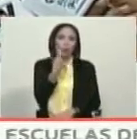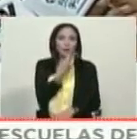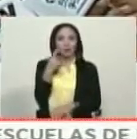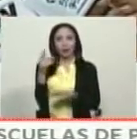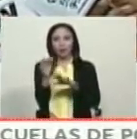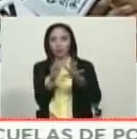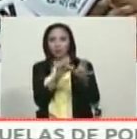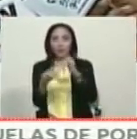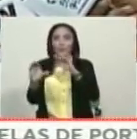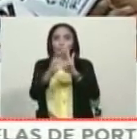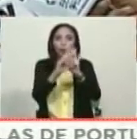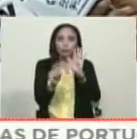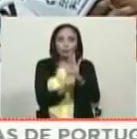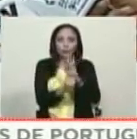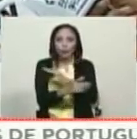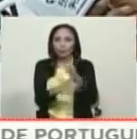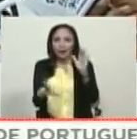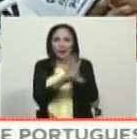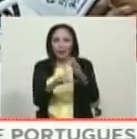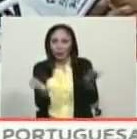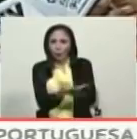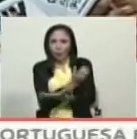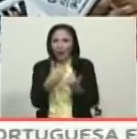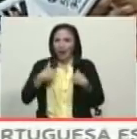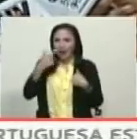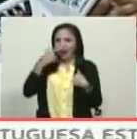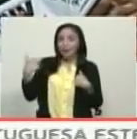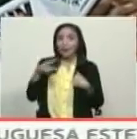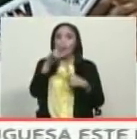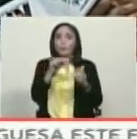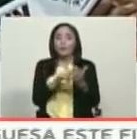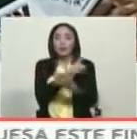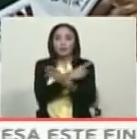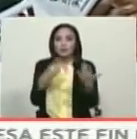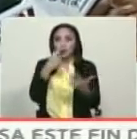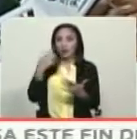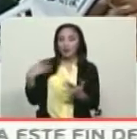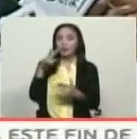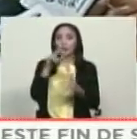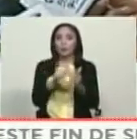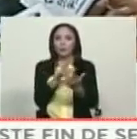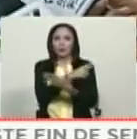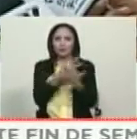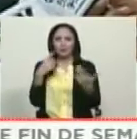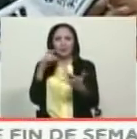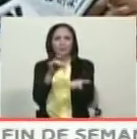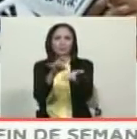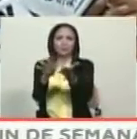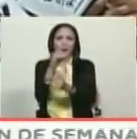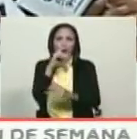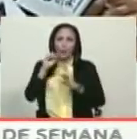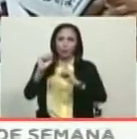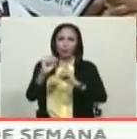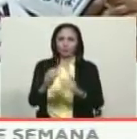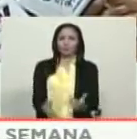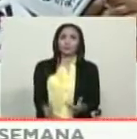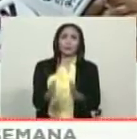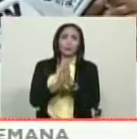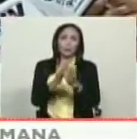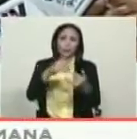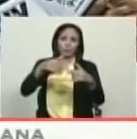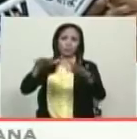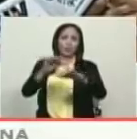manera inconstitucional pretendieron destituir me en el 2016 2017 no haya ellos con su show